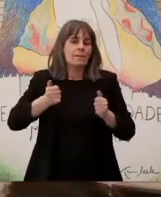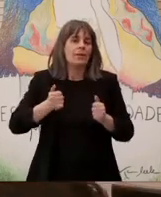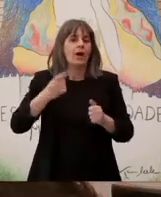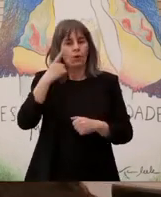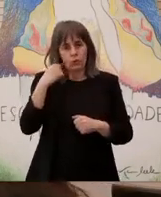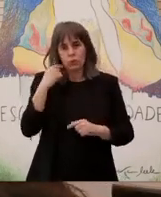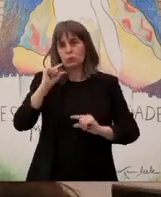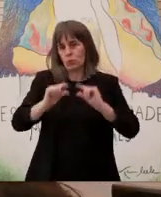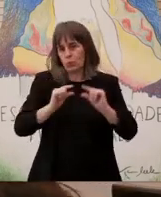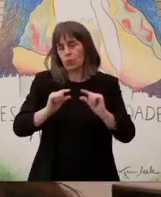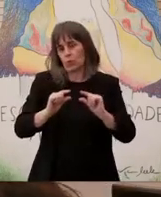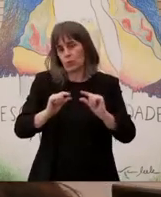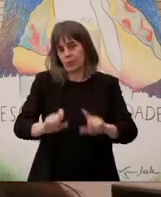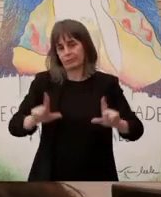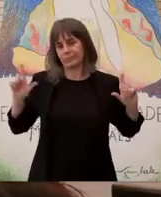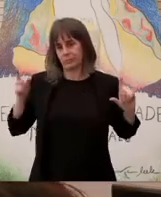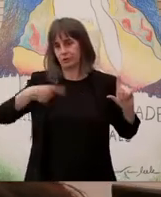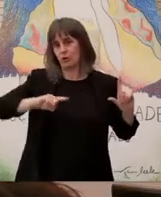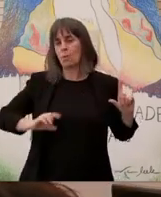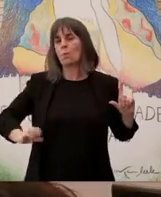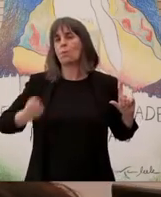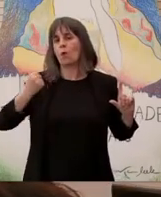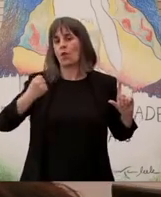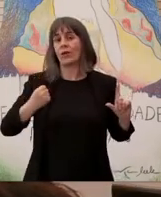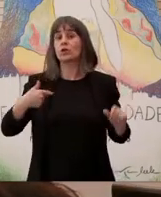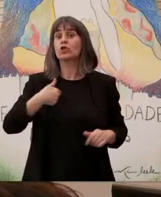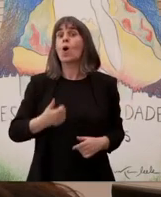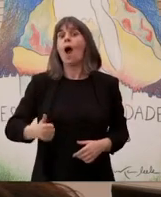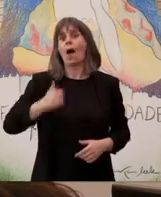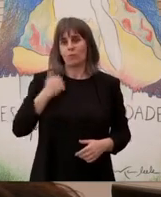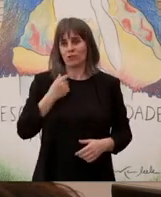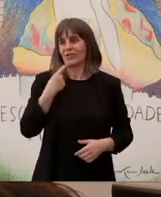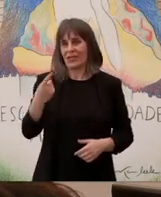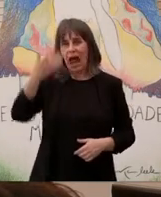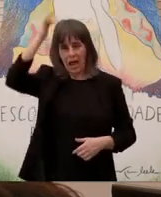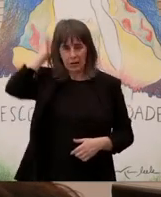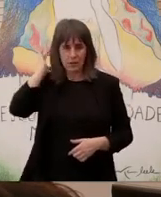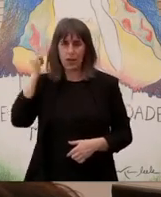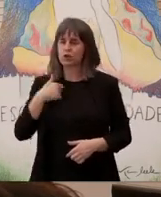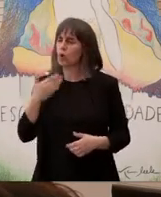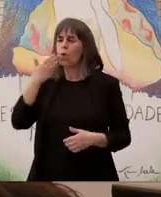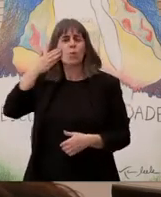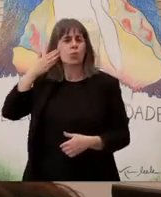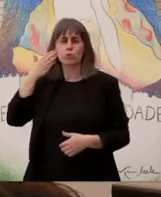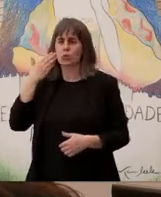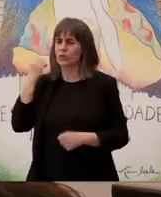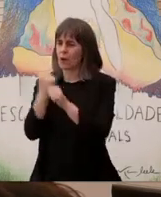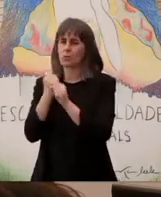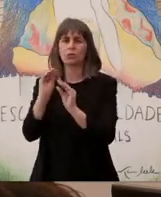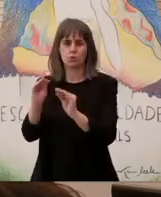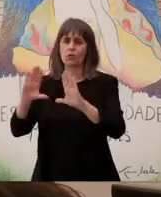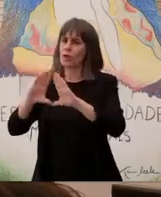no poder aprovecho para decir ya Carmela orgullosa que me siento de su labor como feminista